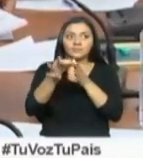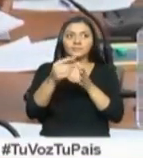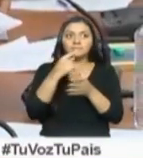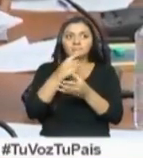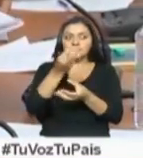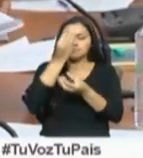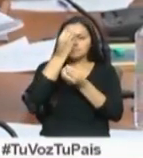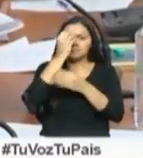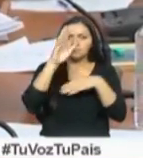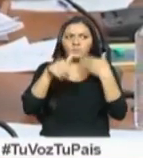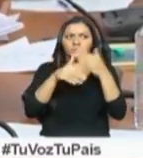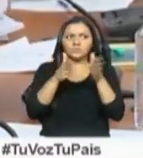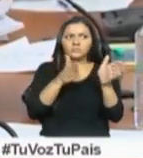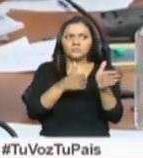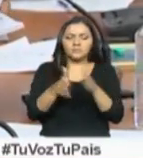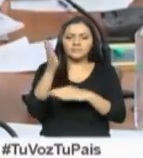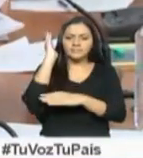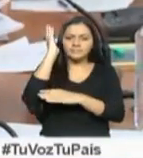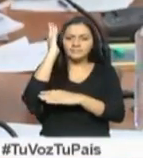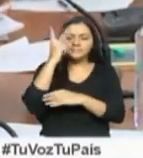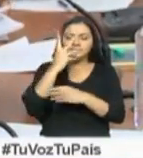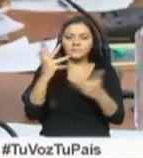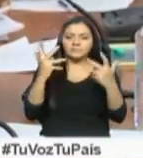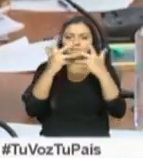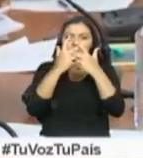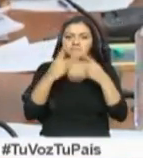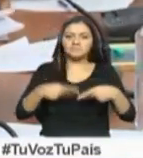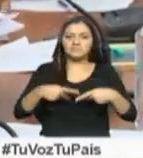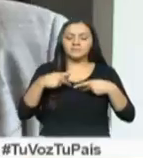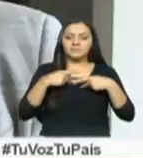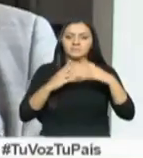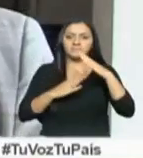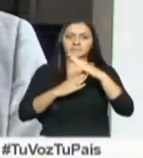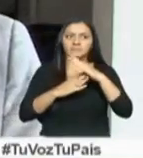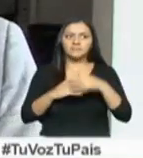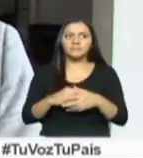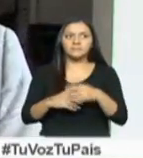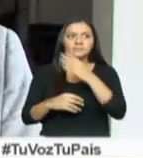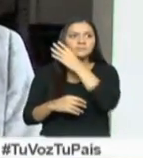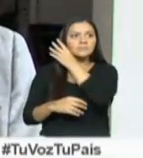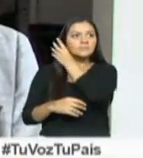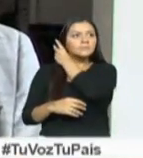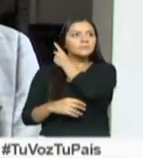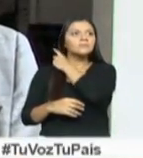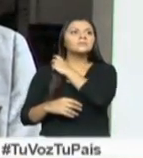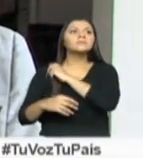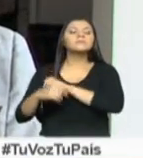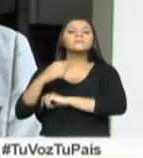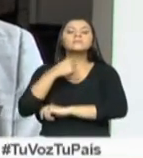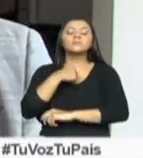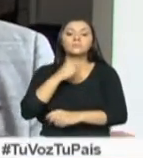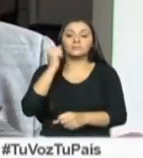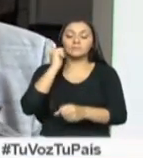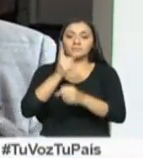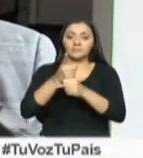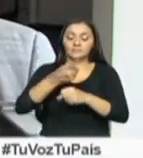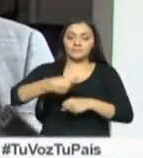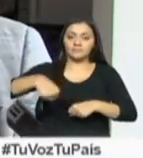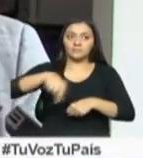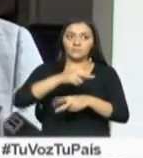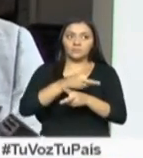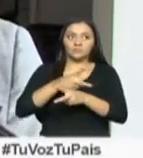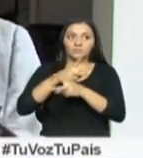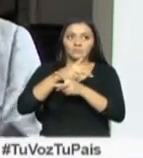informó los resultados de la ordenanza para una convivencia pacífica. Nuestra ordenanza indicaba de que nosotros, como